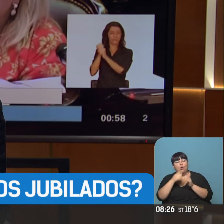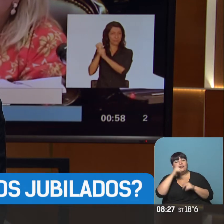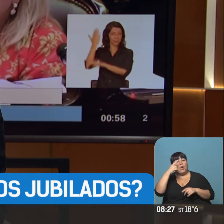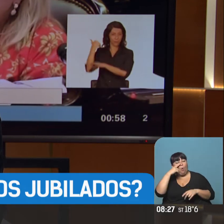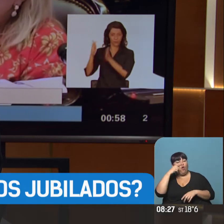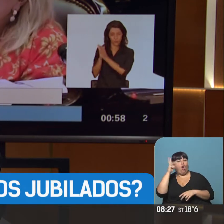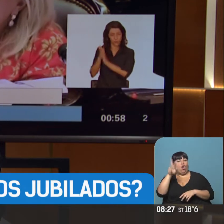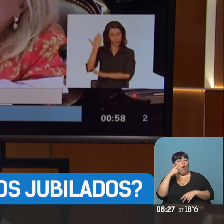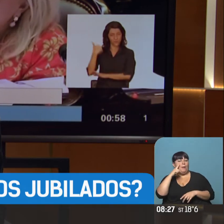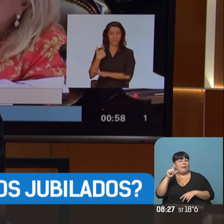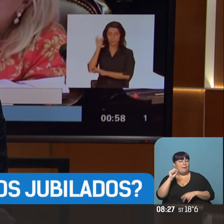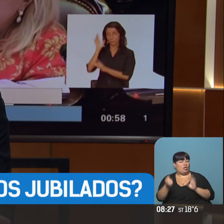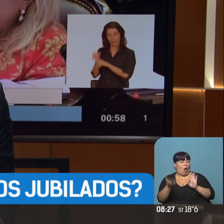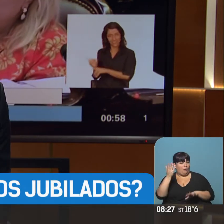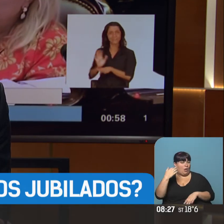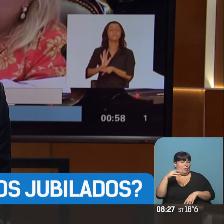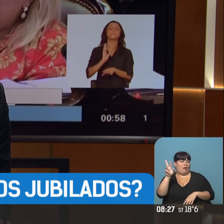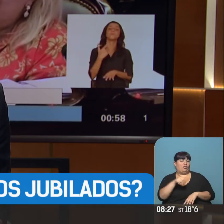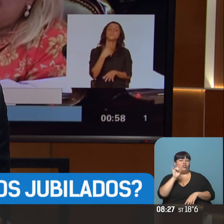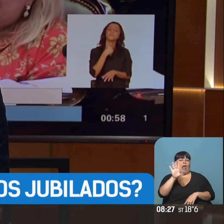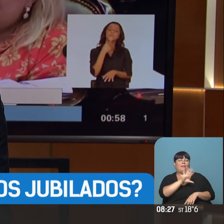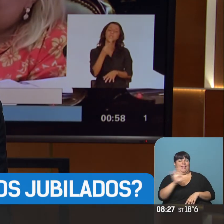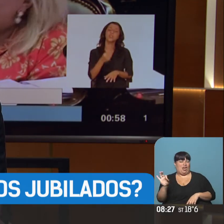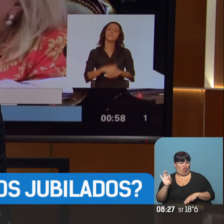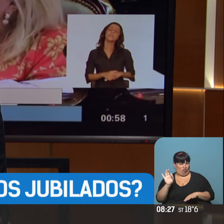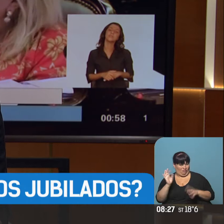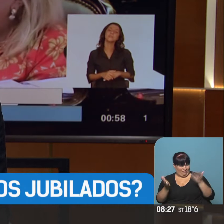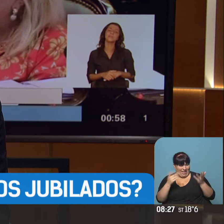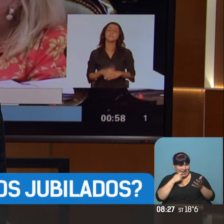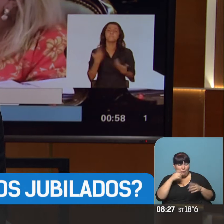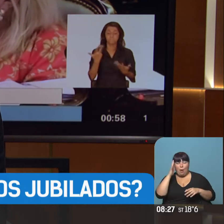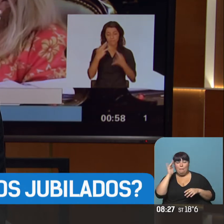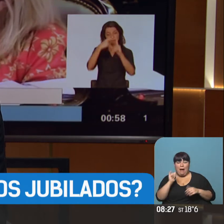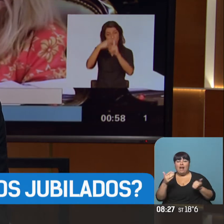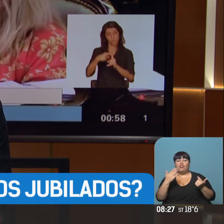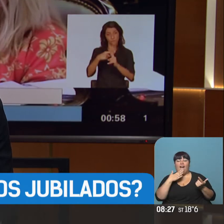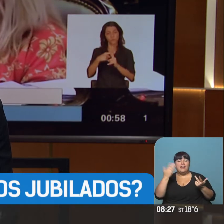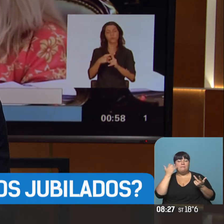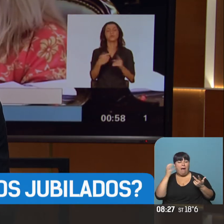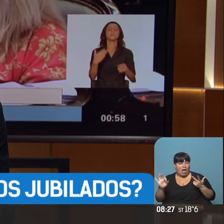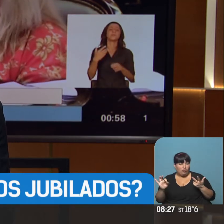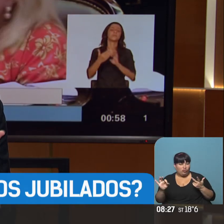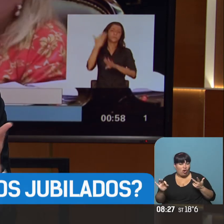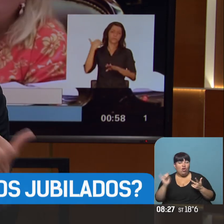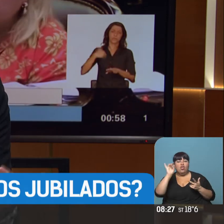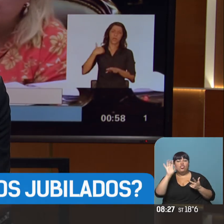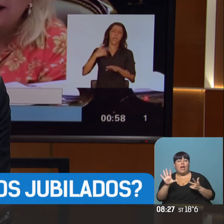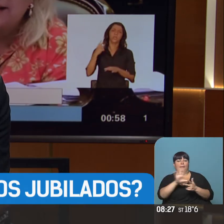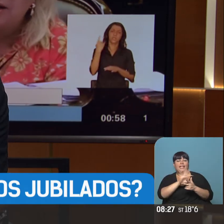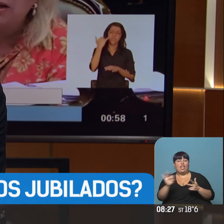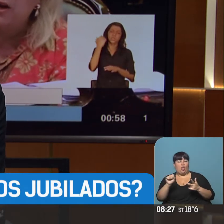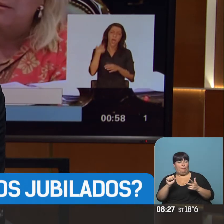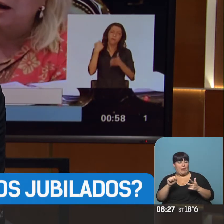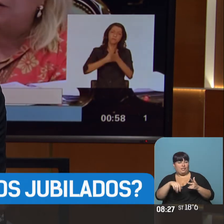iba a cobrar 1.000 pesos de aumento, voy a cobrar solamente 500. Entonces marzo, abril y mayo voy a estar con solamente 500